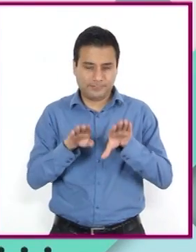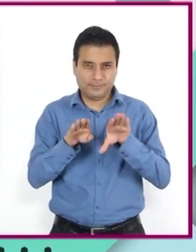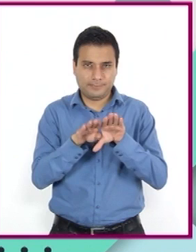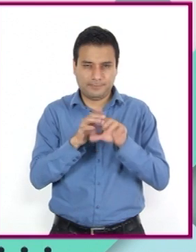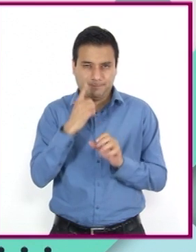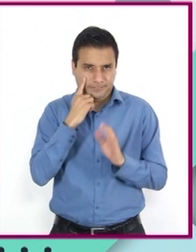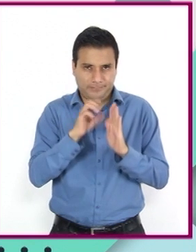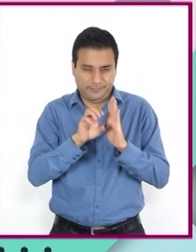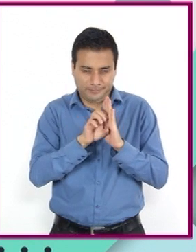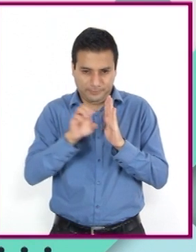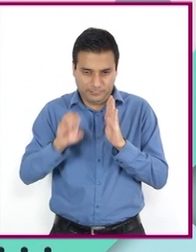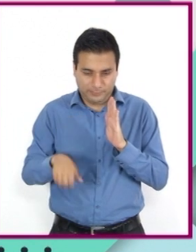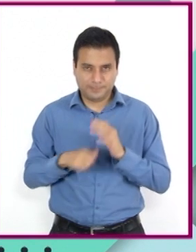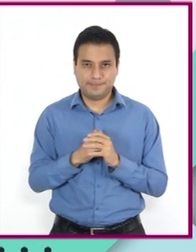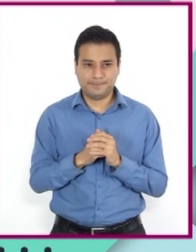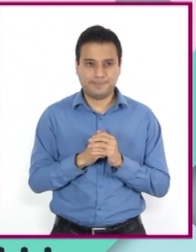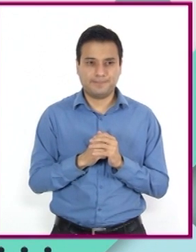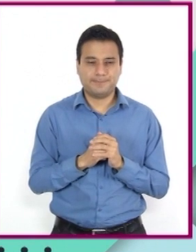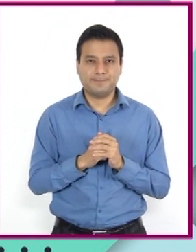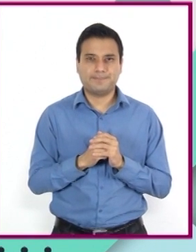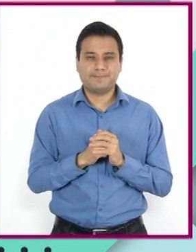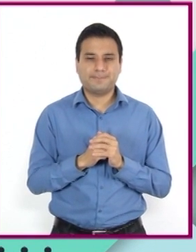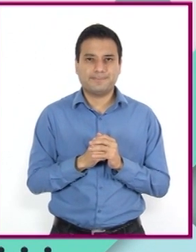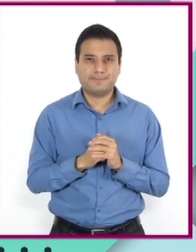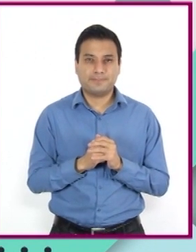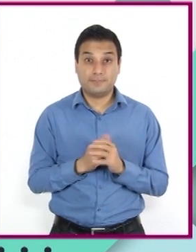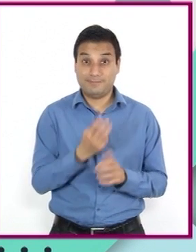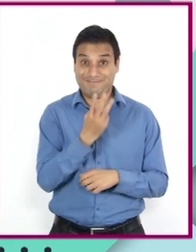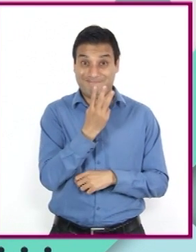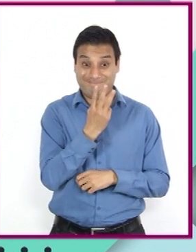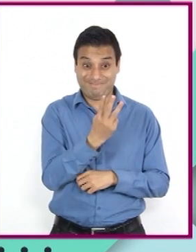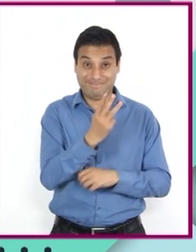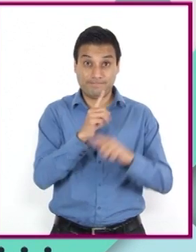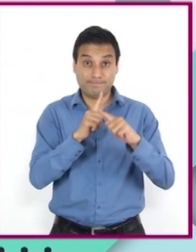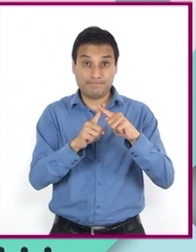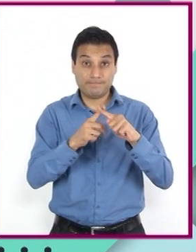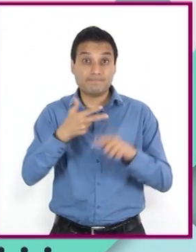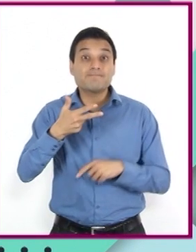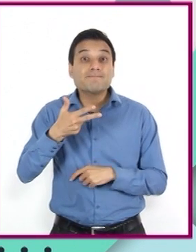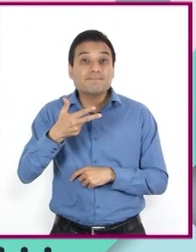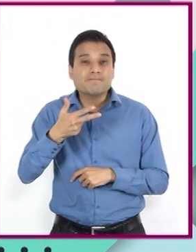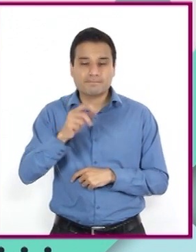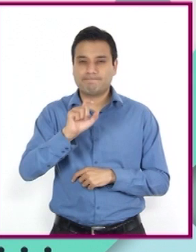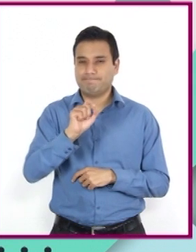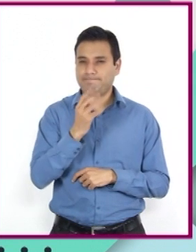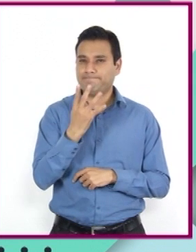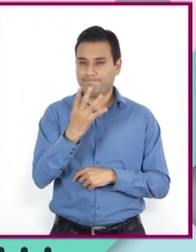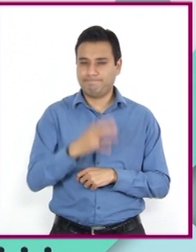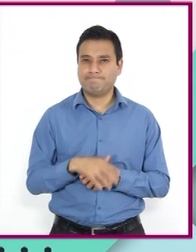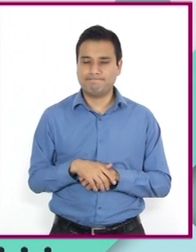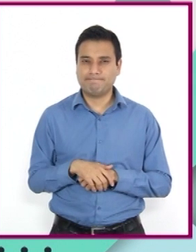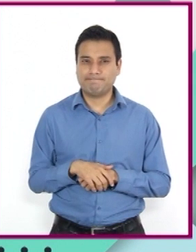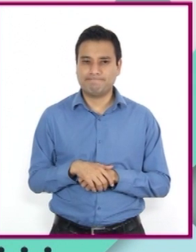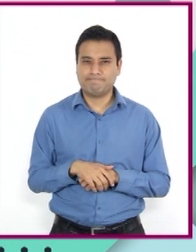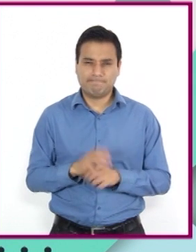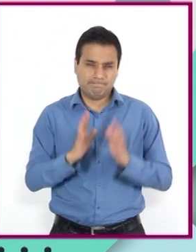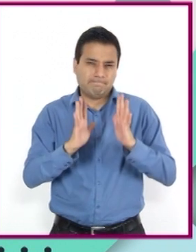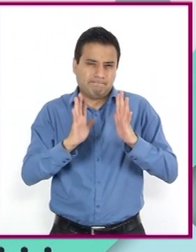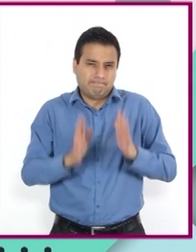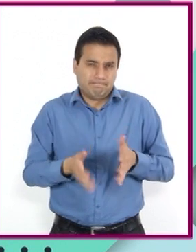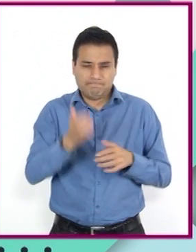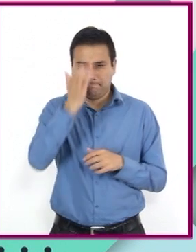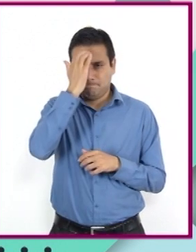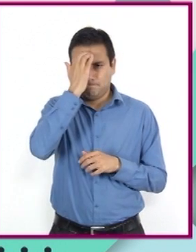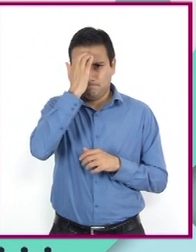Por ejemplo, en la tabla ya sabemos que 3 por 8 es igual a 24. De esta operación